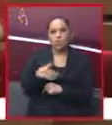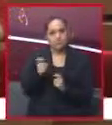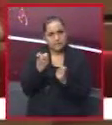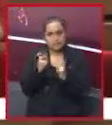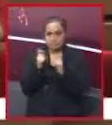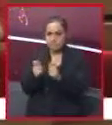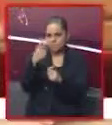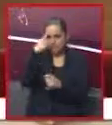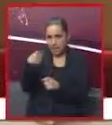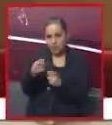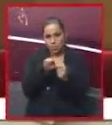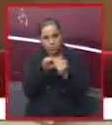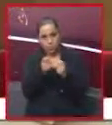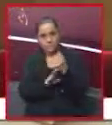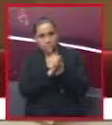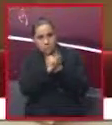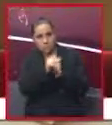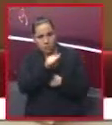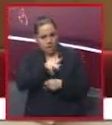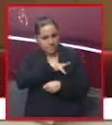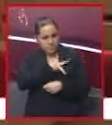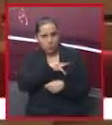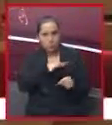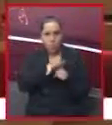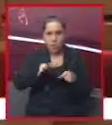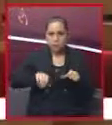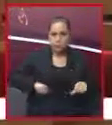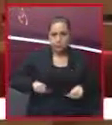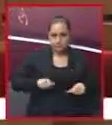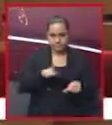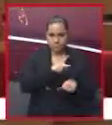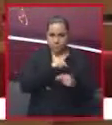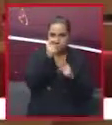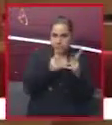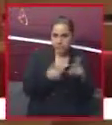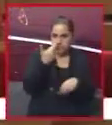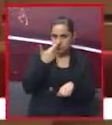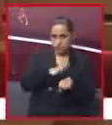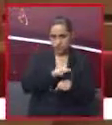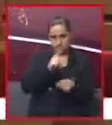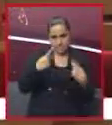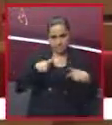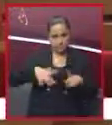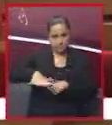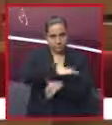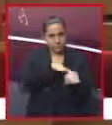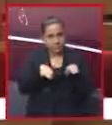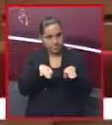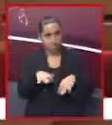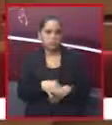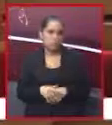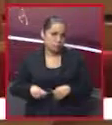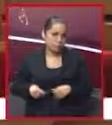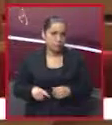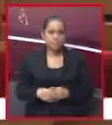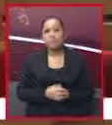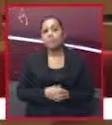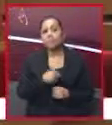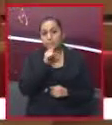administrativas. También se mantiene y promueve la profesionalización de los servidores públicos de la función pública a través